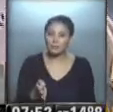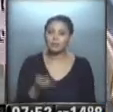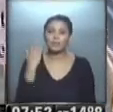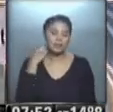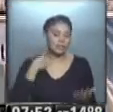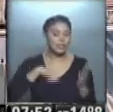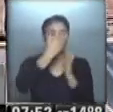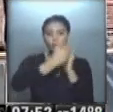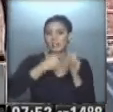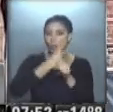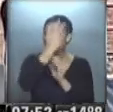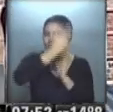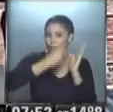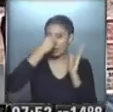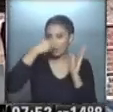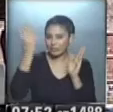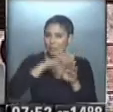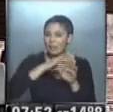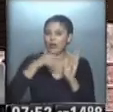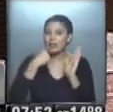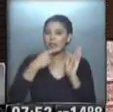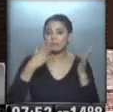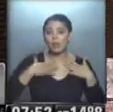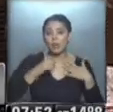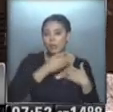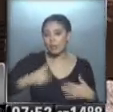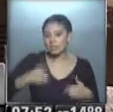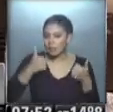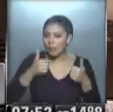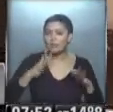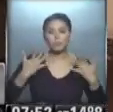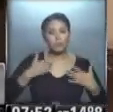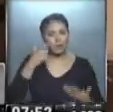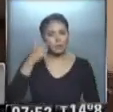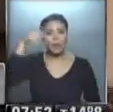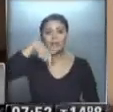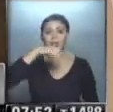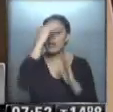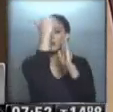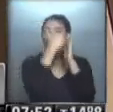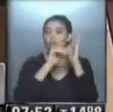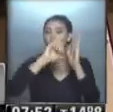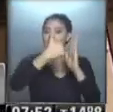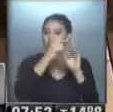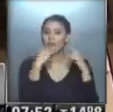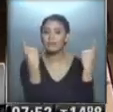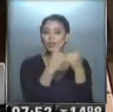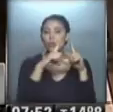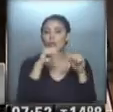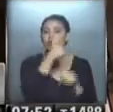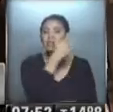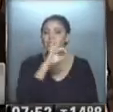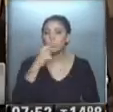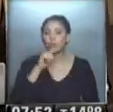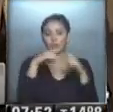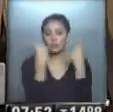el parte médico segundo de ayer, que Cristina evoluciona favorablemente y está de buen ánimo en este sexto piso, en la habitación 601, en la